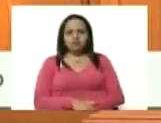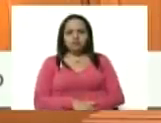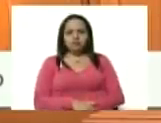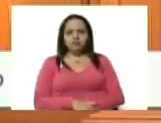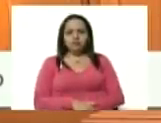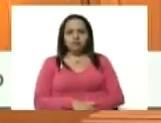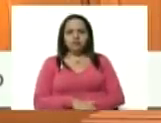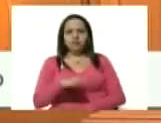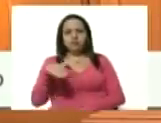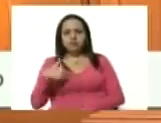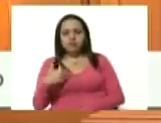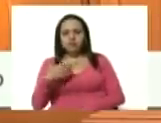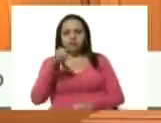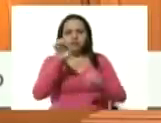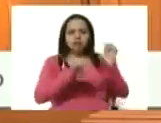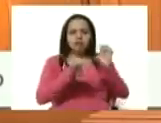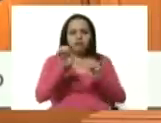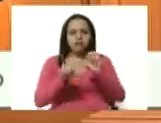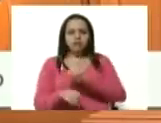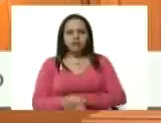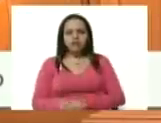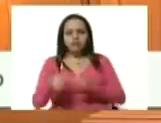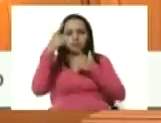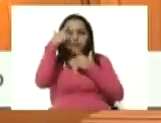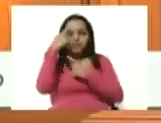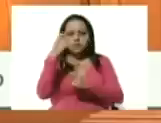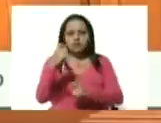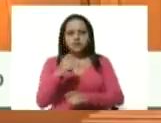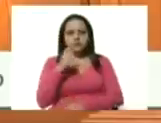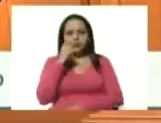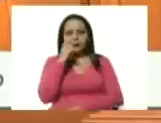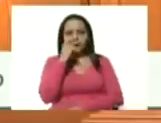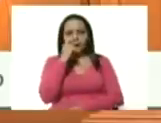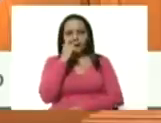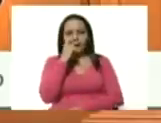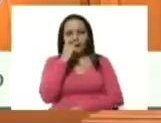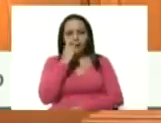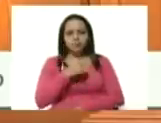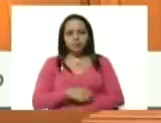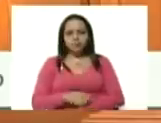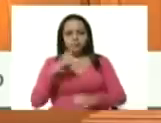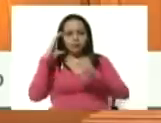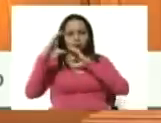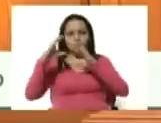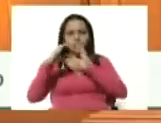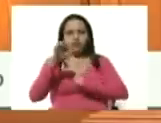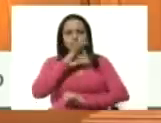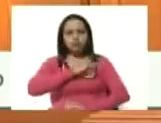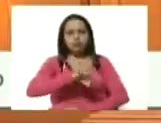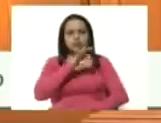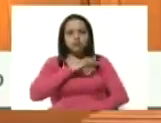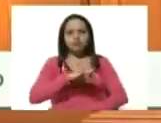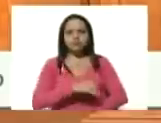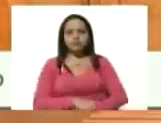para llegar a evaluar a un profesional, a un comunicador, a una comunicadora,